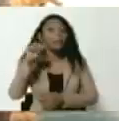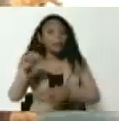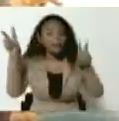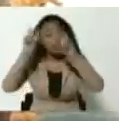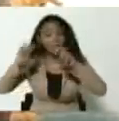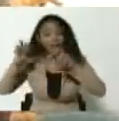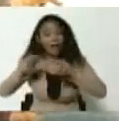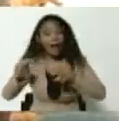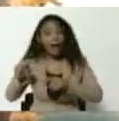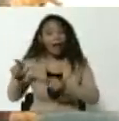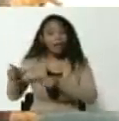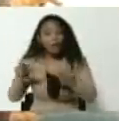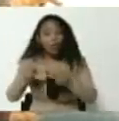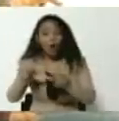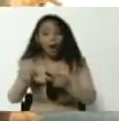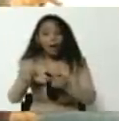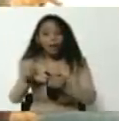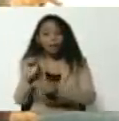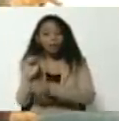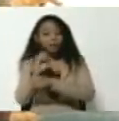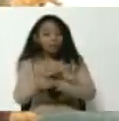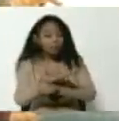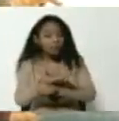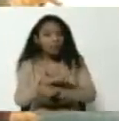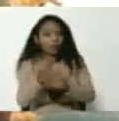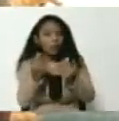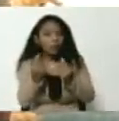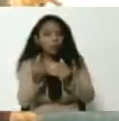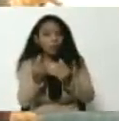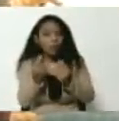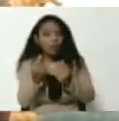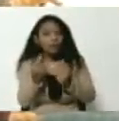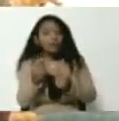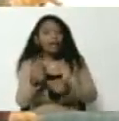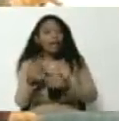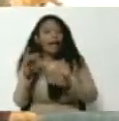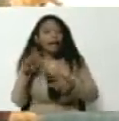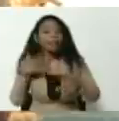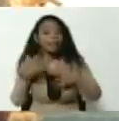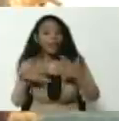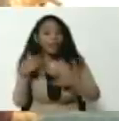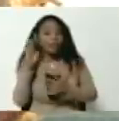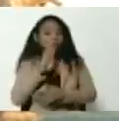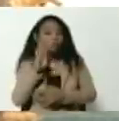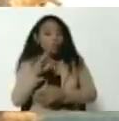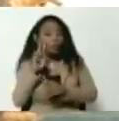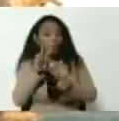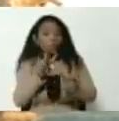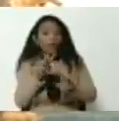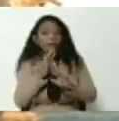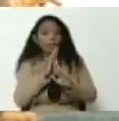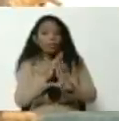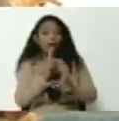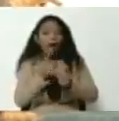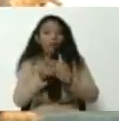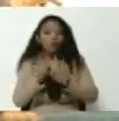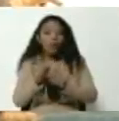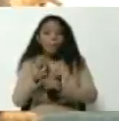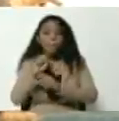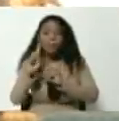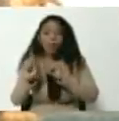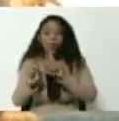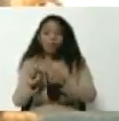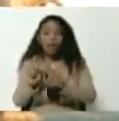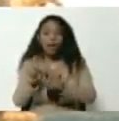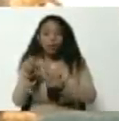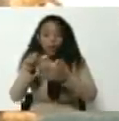el destino de recursos mal habidos en actos de corrupción. Vamos a contestar algunas preguntas. Tenía